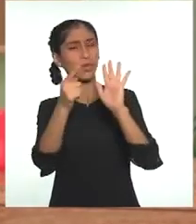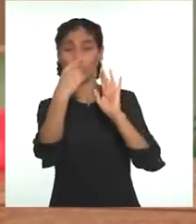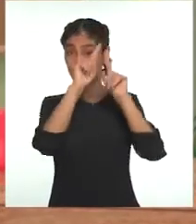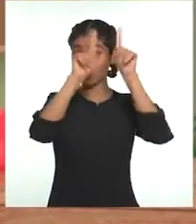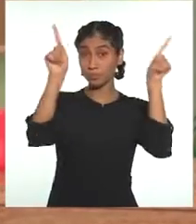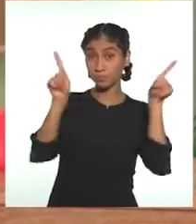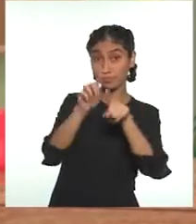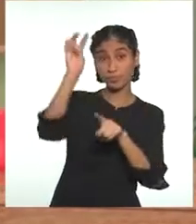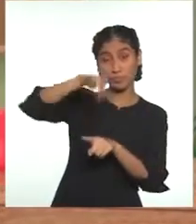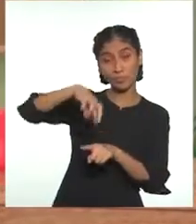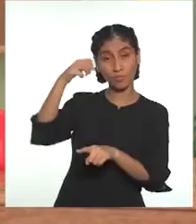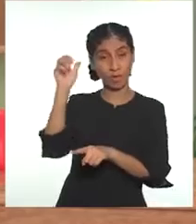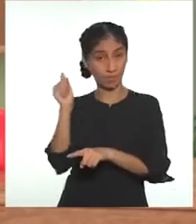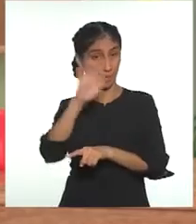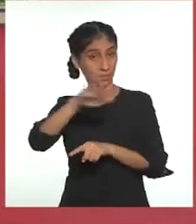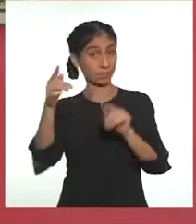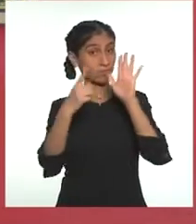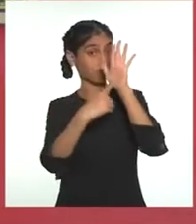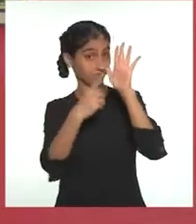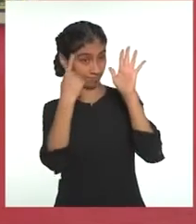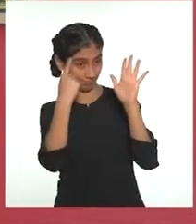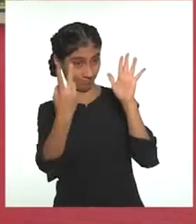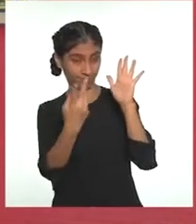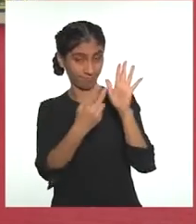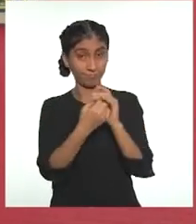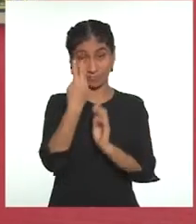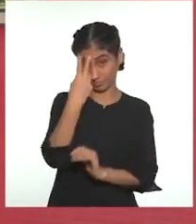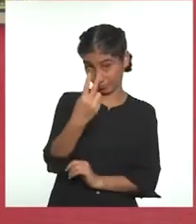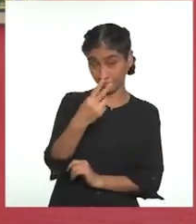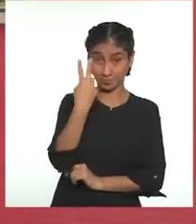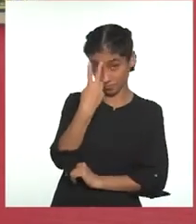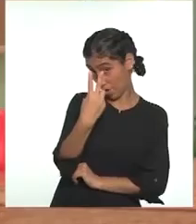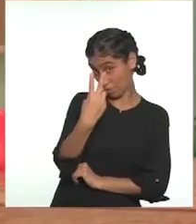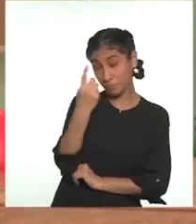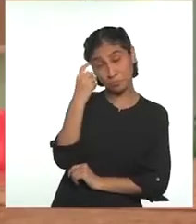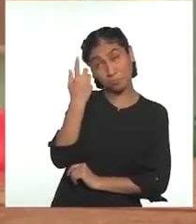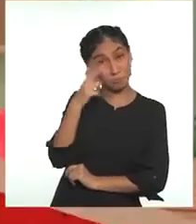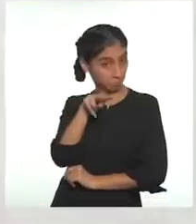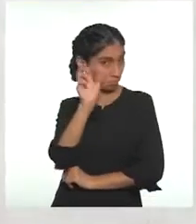un mapa mental que puede responder tu pregunta. Ver para creer.